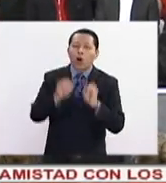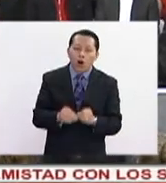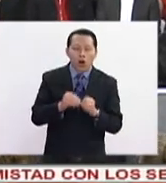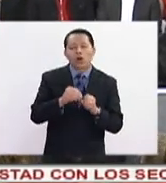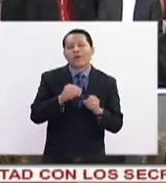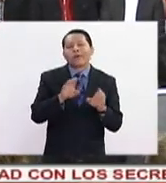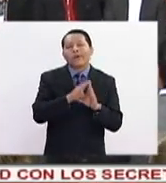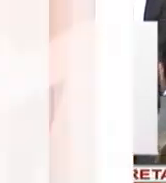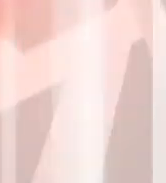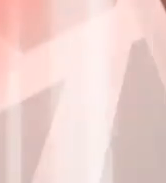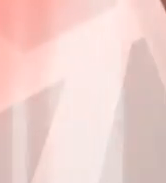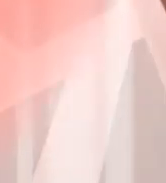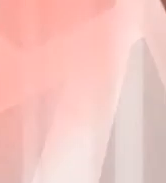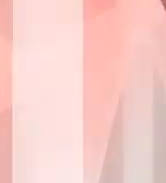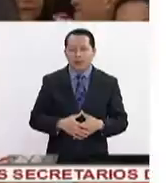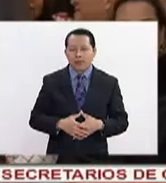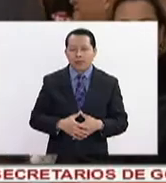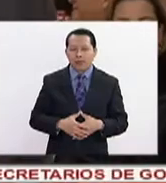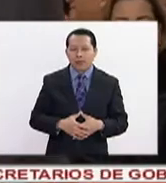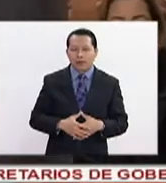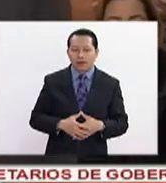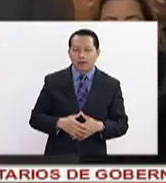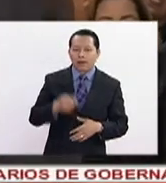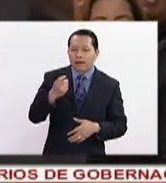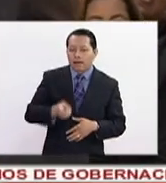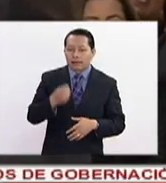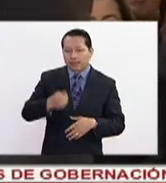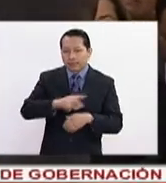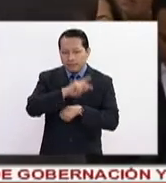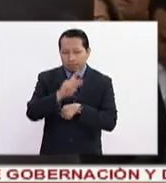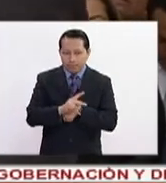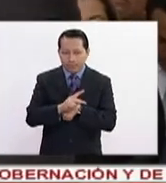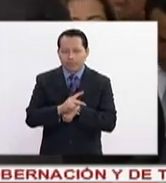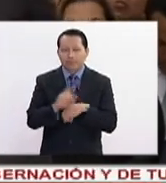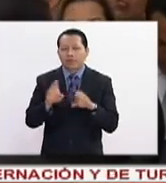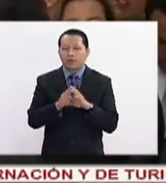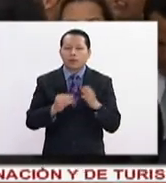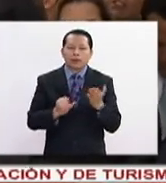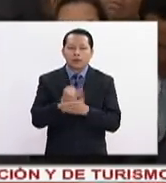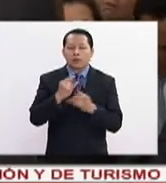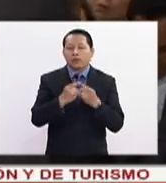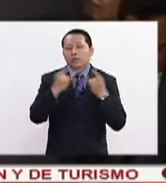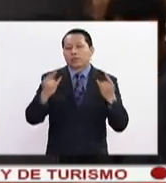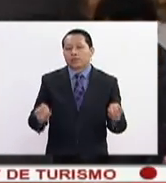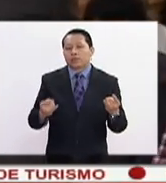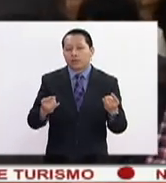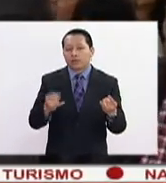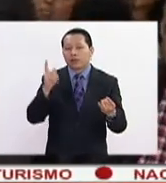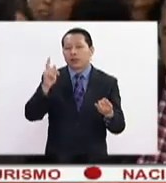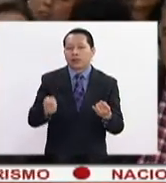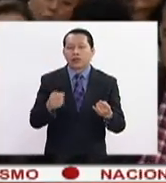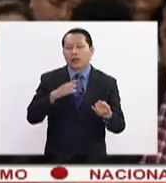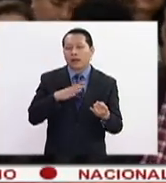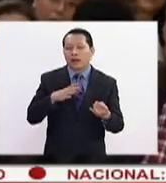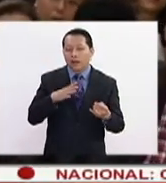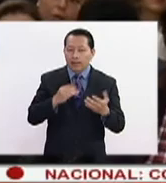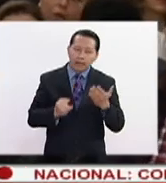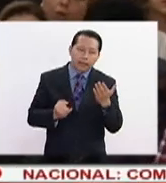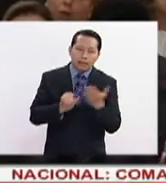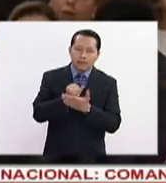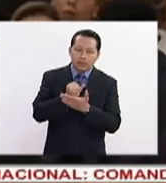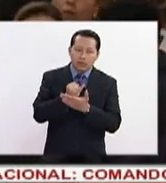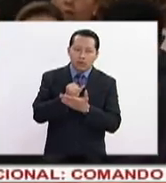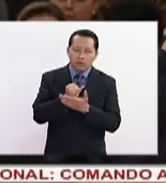al vacío. Este país va a enfrentar una decisión histórica. Va a enfrentar una